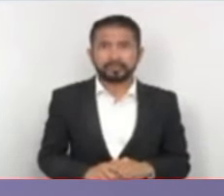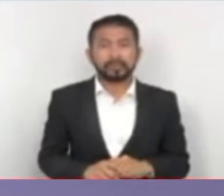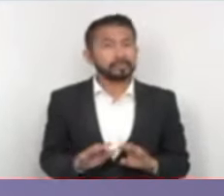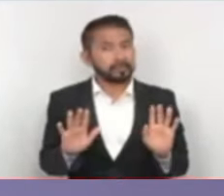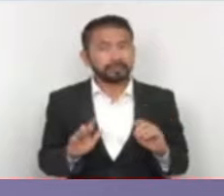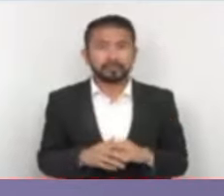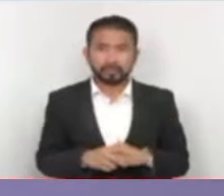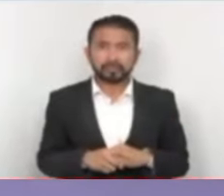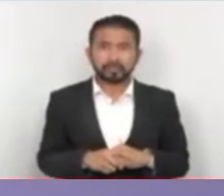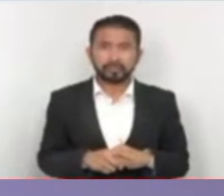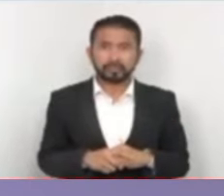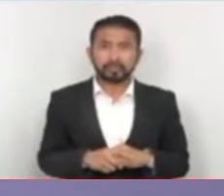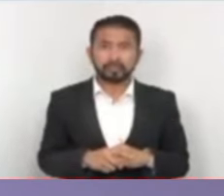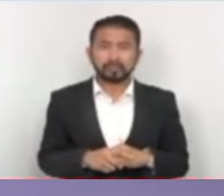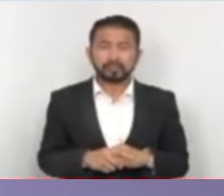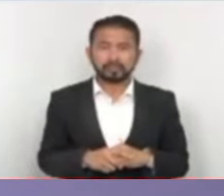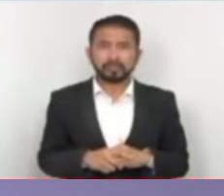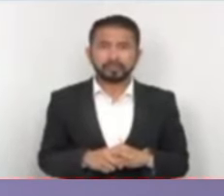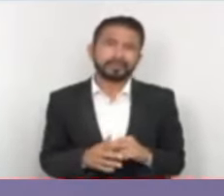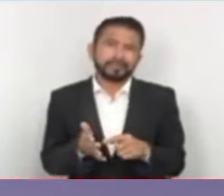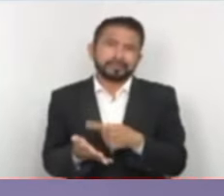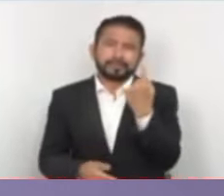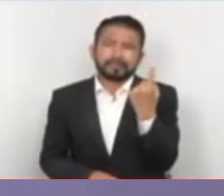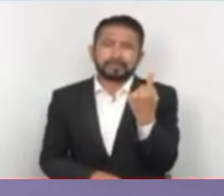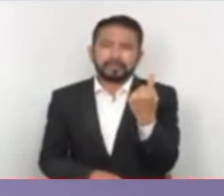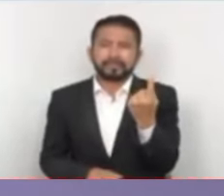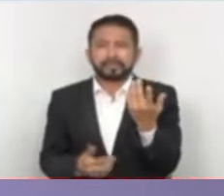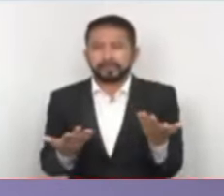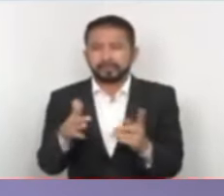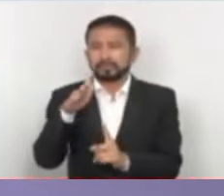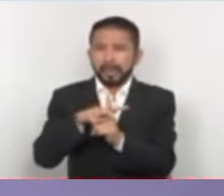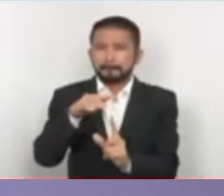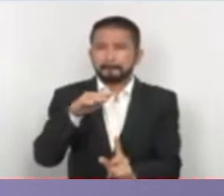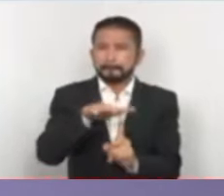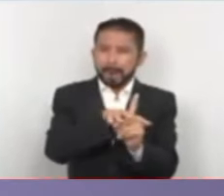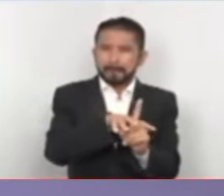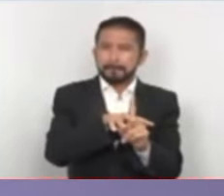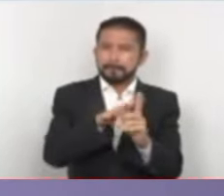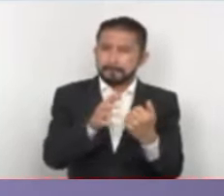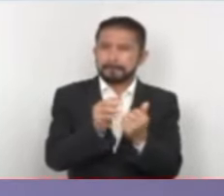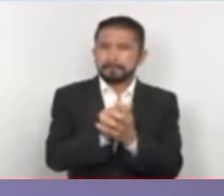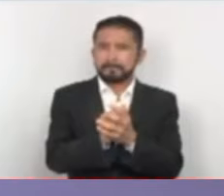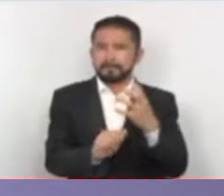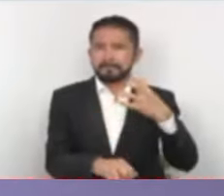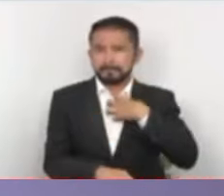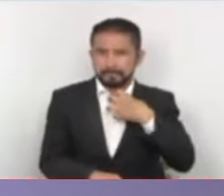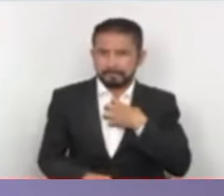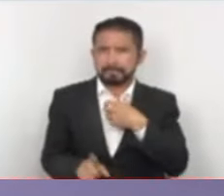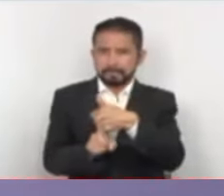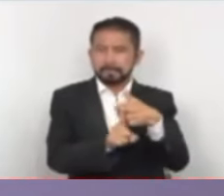Pero, pues obviamente, por ser primera vez, existieron algunos reclamos